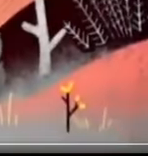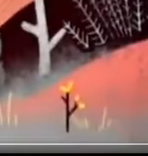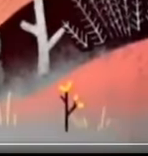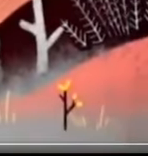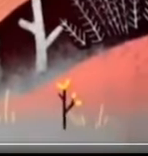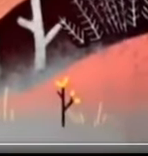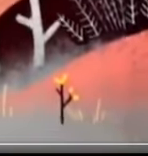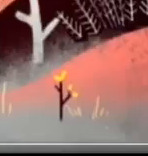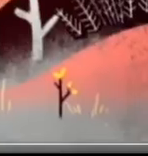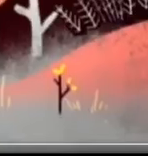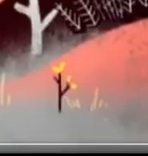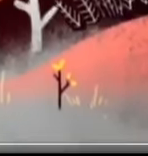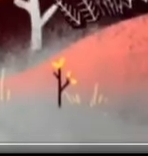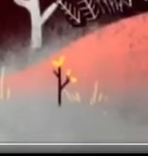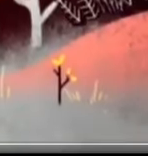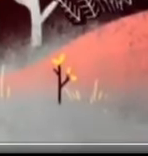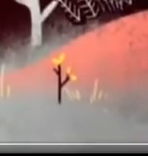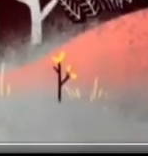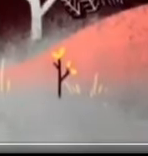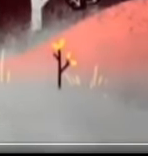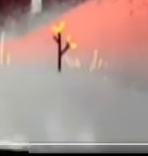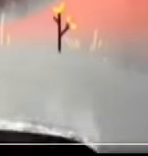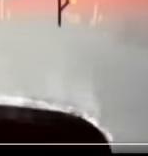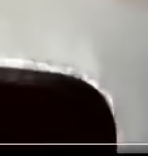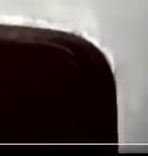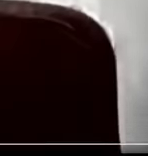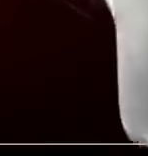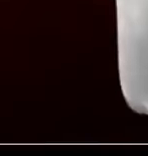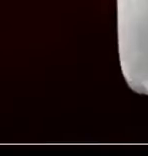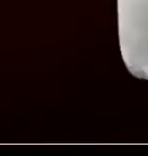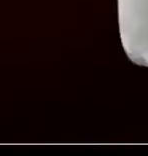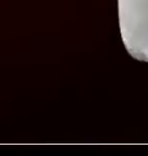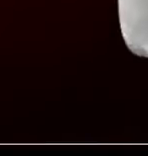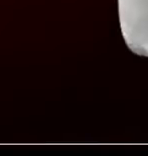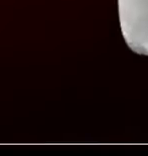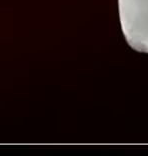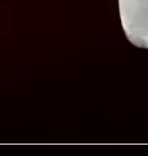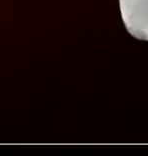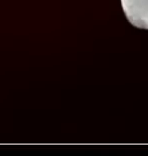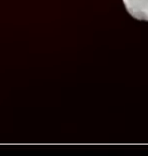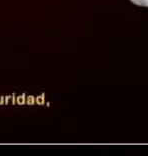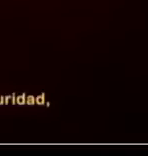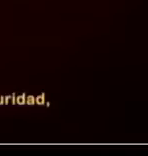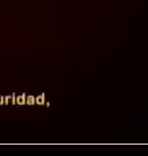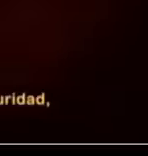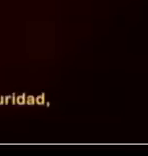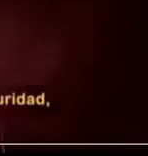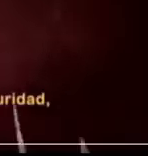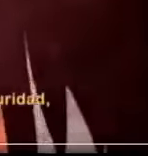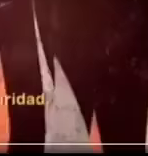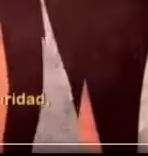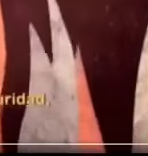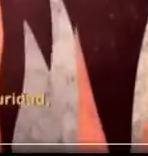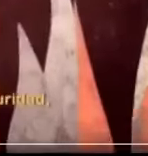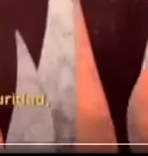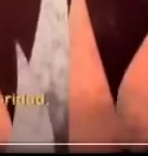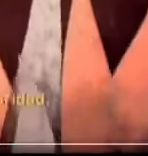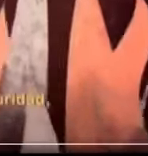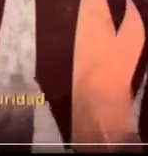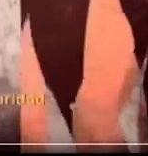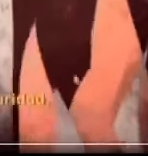winari ari witari hiti aumpama kuchua chirika ari hiwerri ayena chore